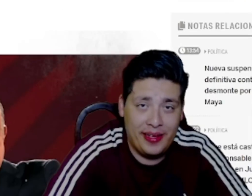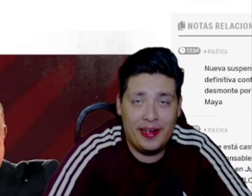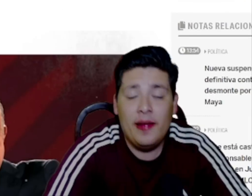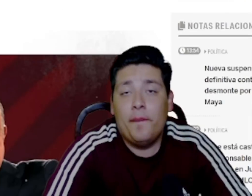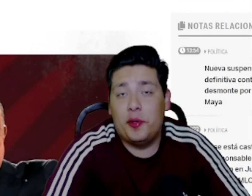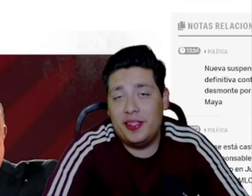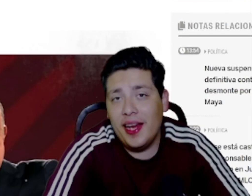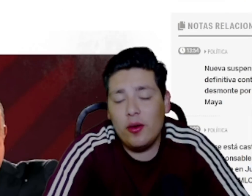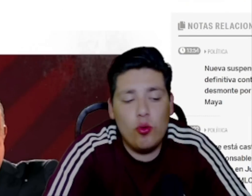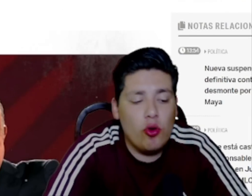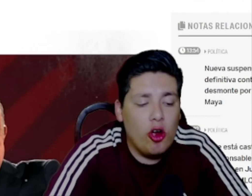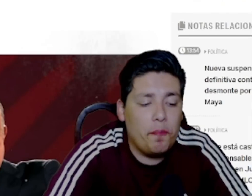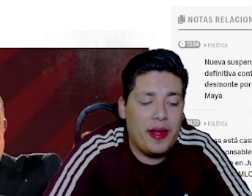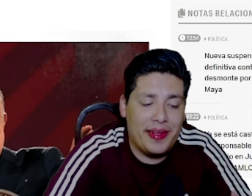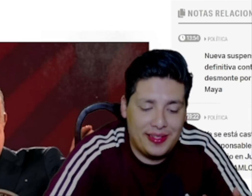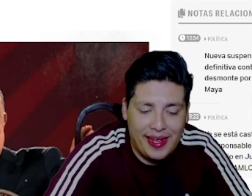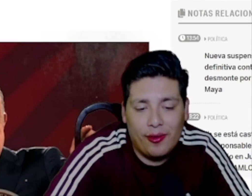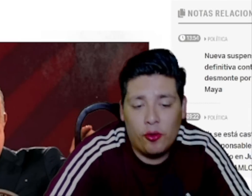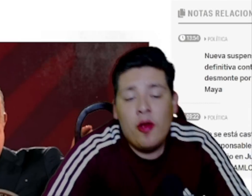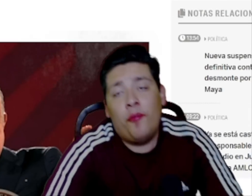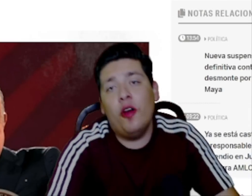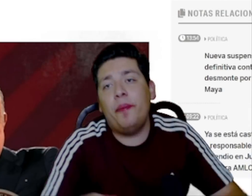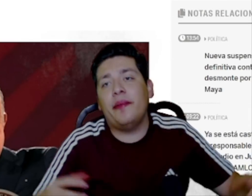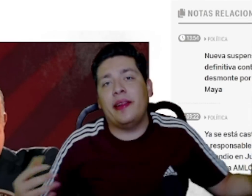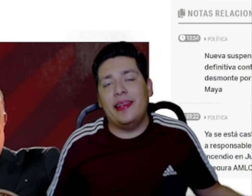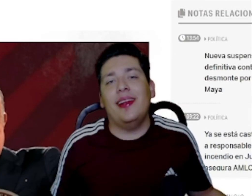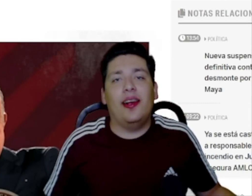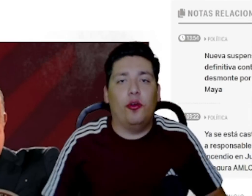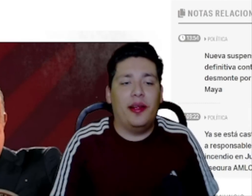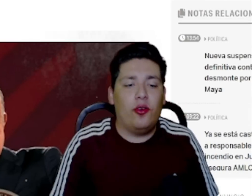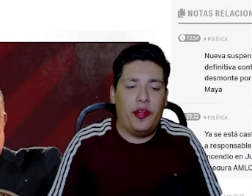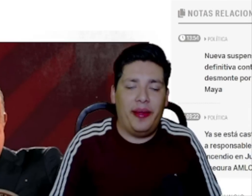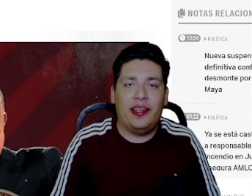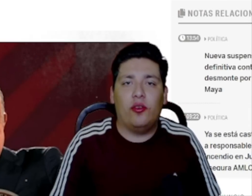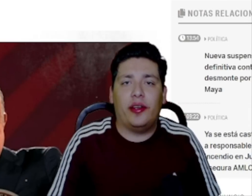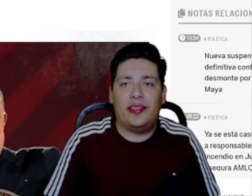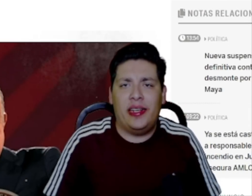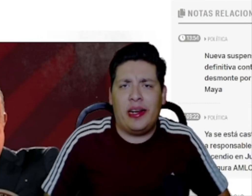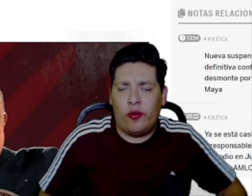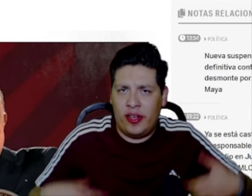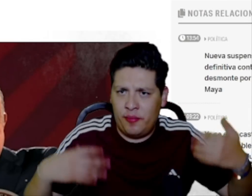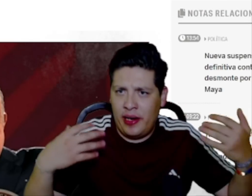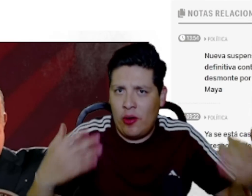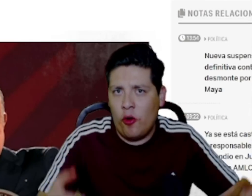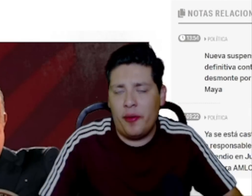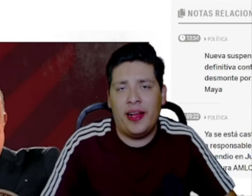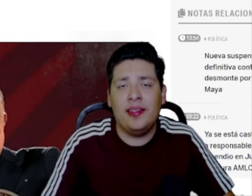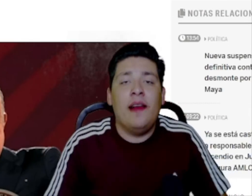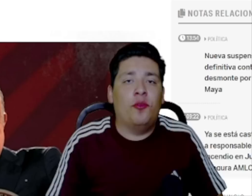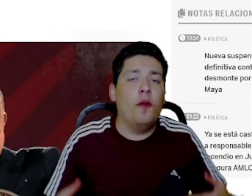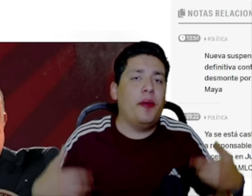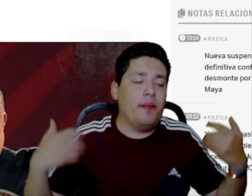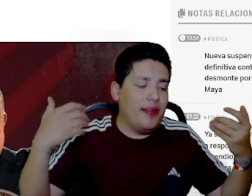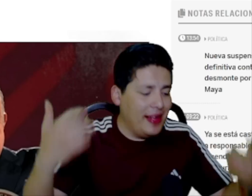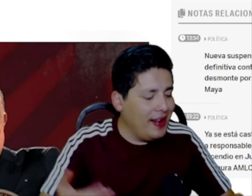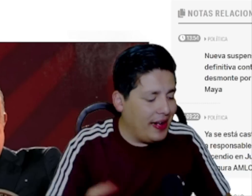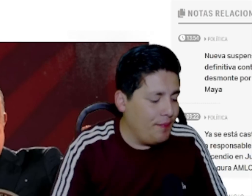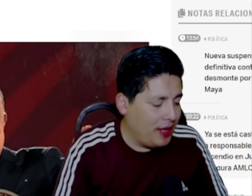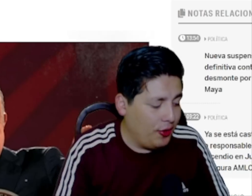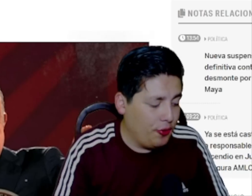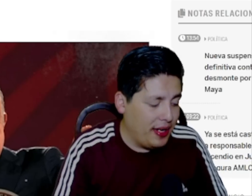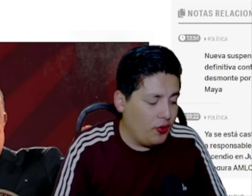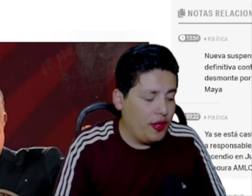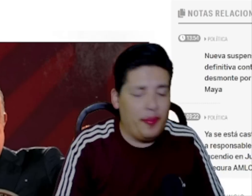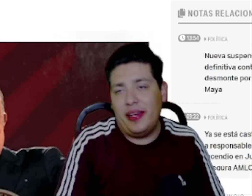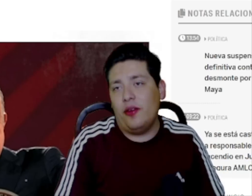para pretender, pues, dar un golpe de Estado. No permitirle al gobierno de México que siga con las megaobras. No